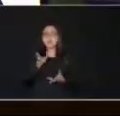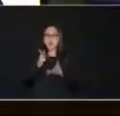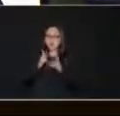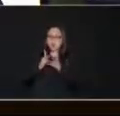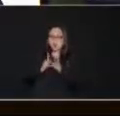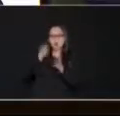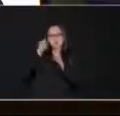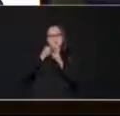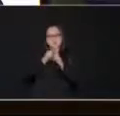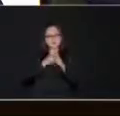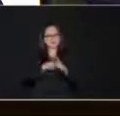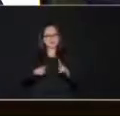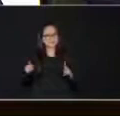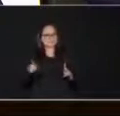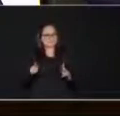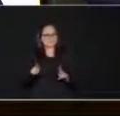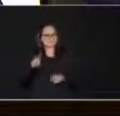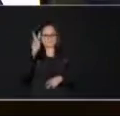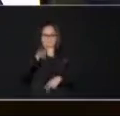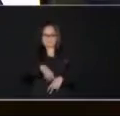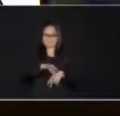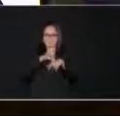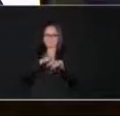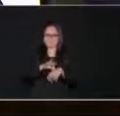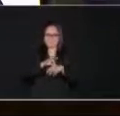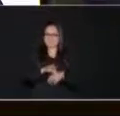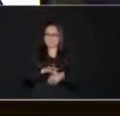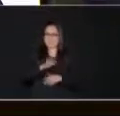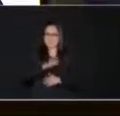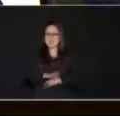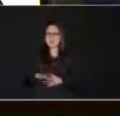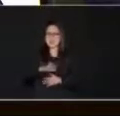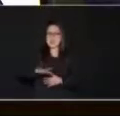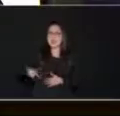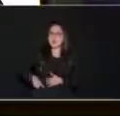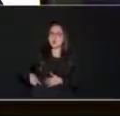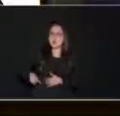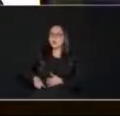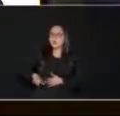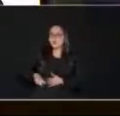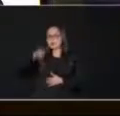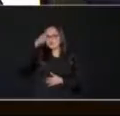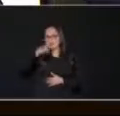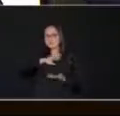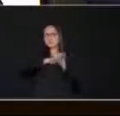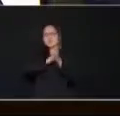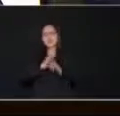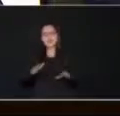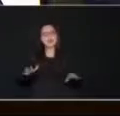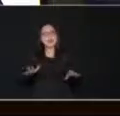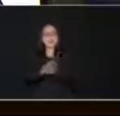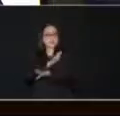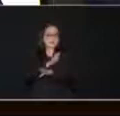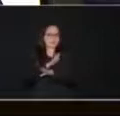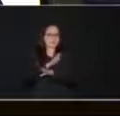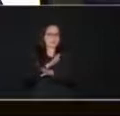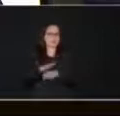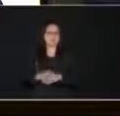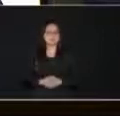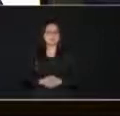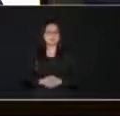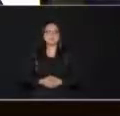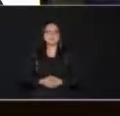lo que había dicho en campaña. Por eso se les quedó viendo a los panistas, le dijo, espérenme a que esté la refinería. Bueno, es que